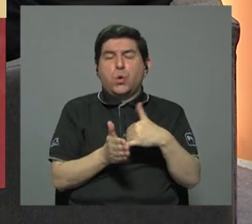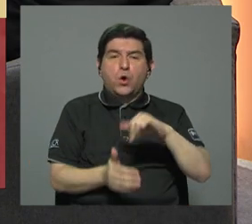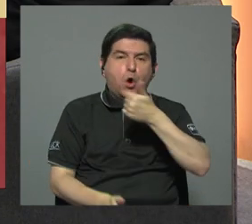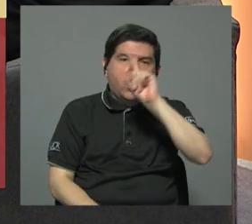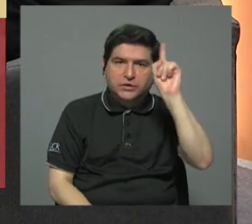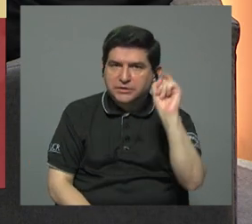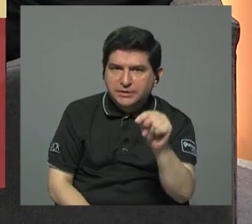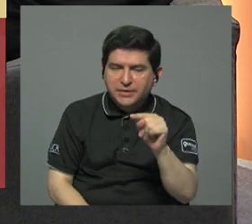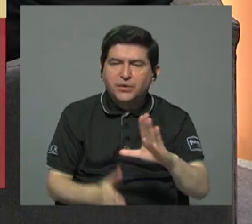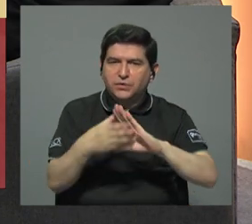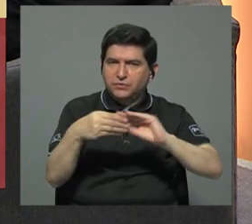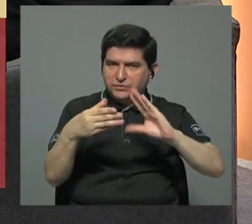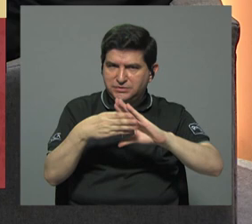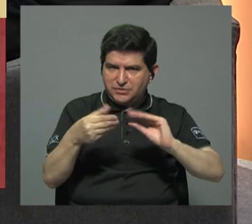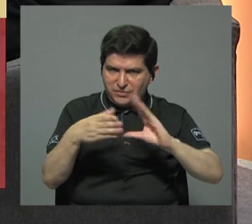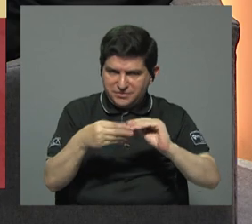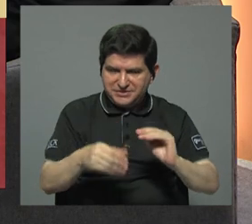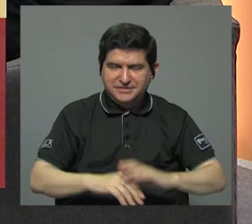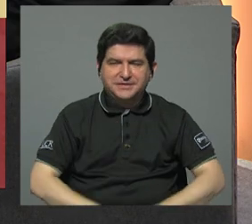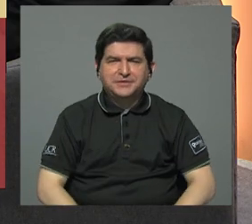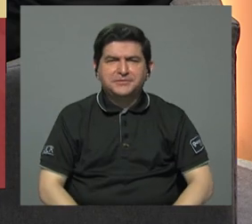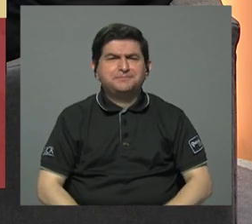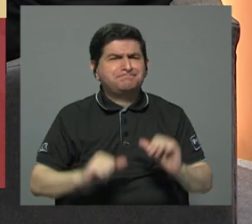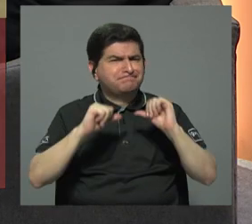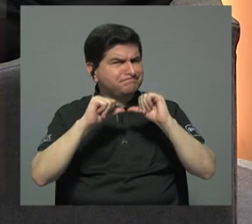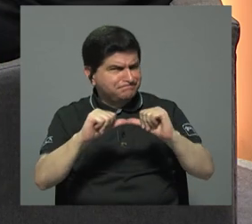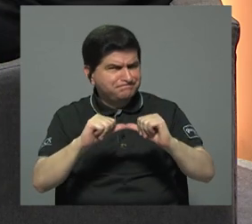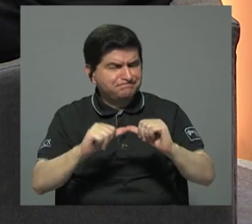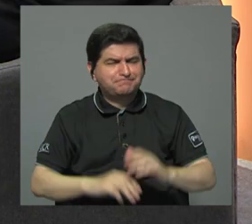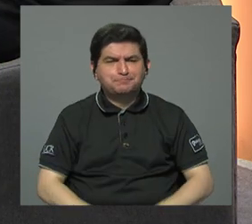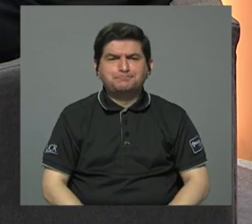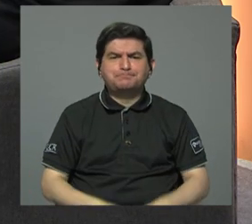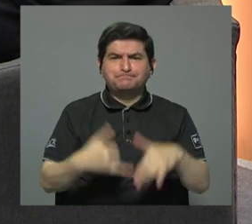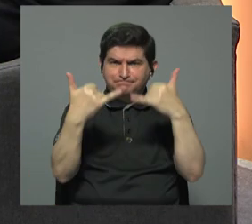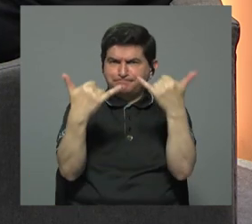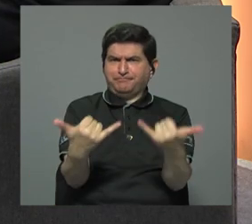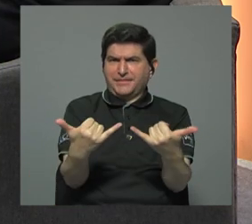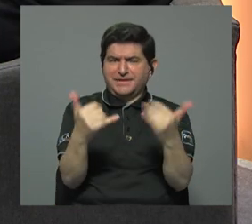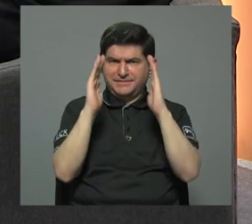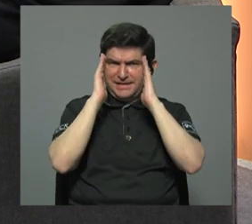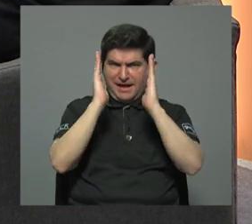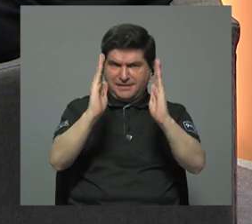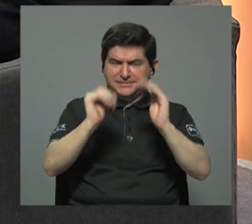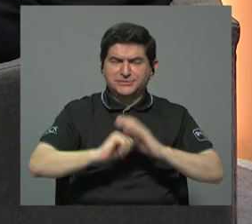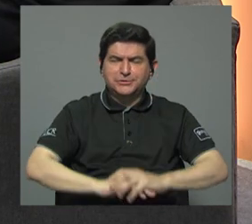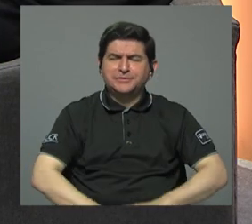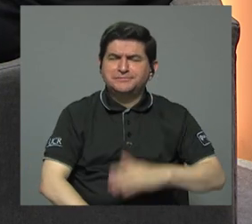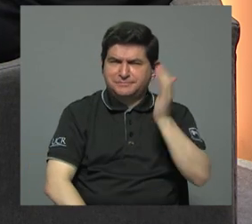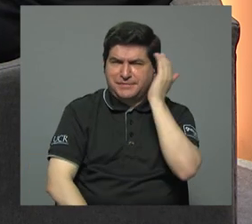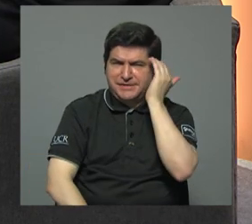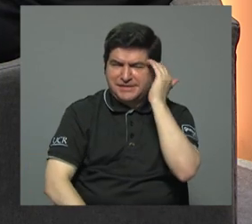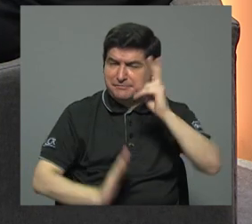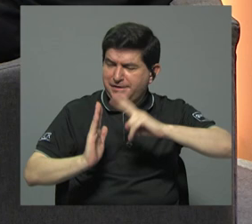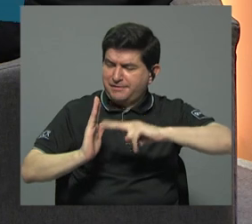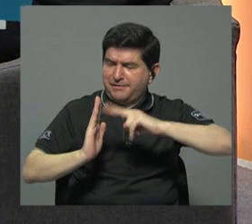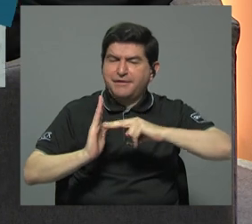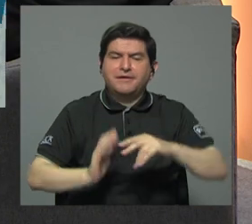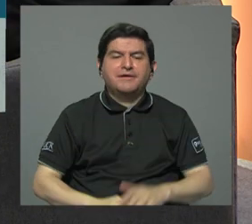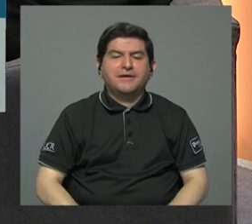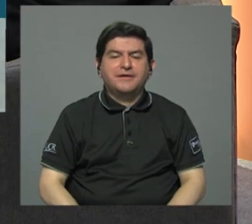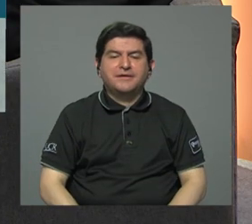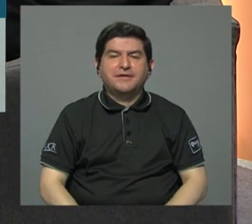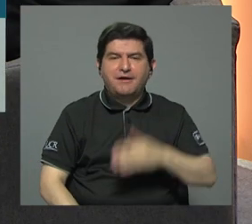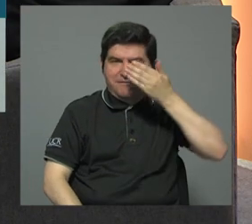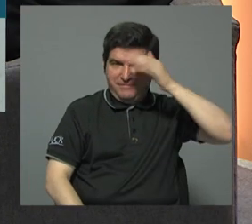las preguntas y comentarios. Y el siguiente, vamos a irnos de inmediato para conocerlo y leerlo y también